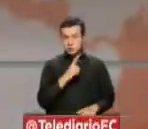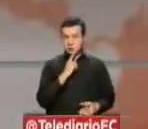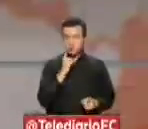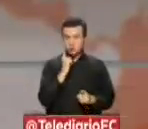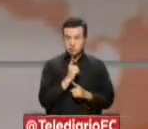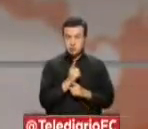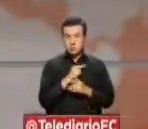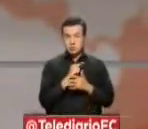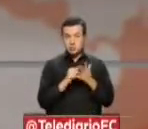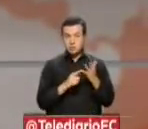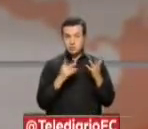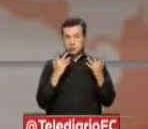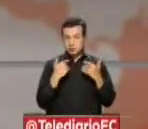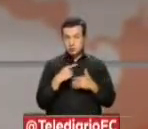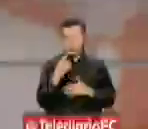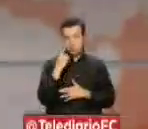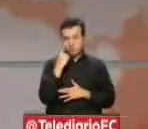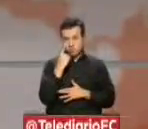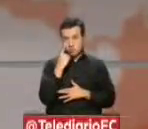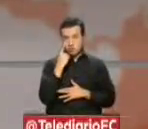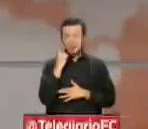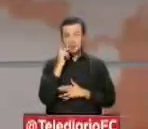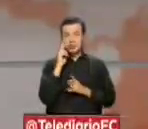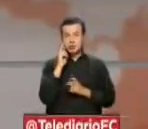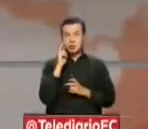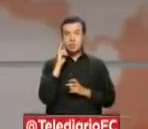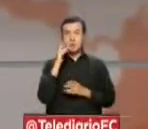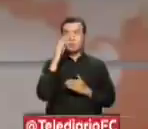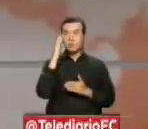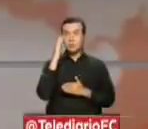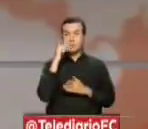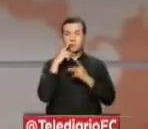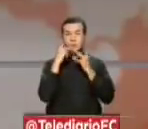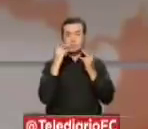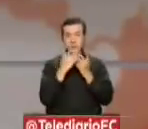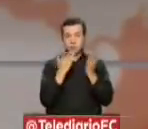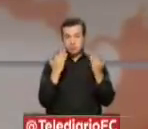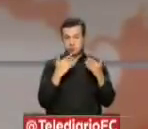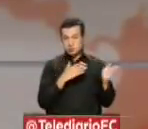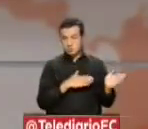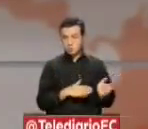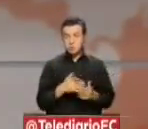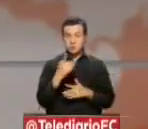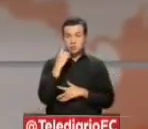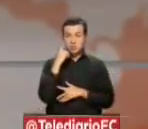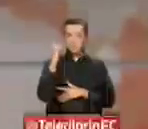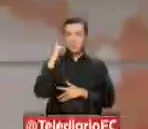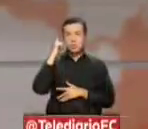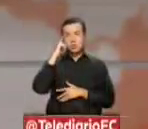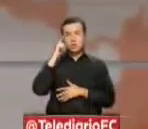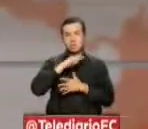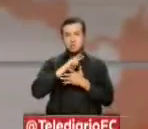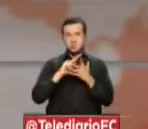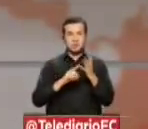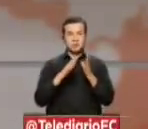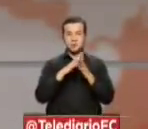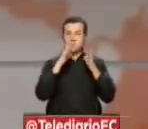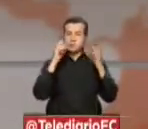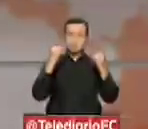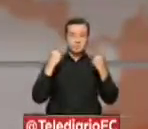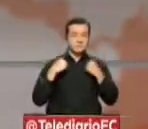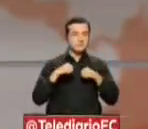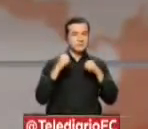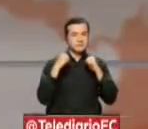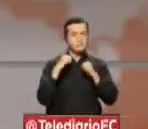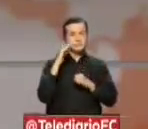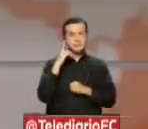tema muy interesante y es el que tiene que ver con la política pública. Y es que el gobierno hace una gran campaña y un enorme esfuerzo por